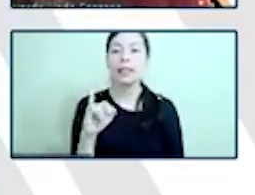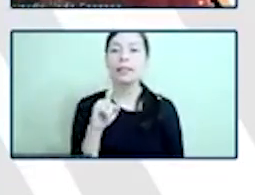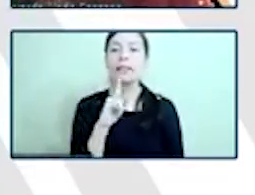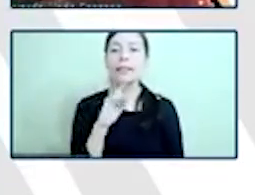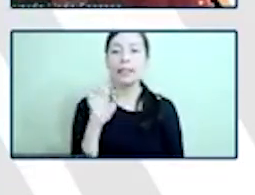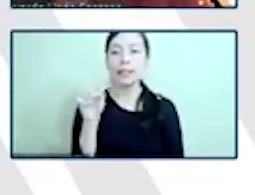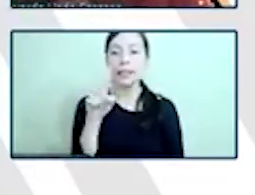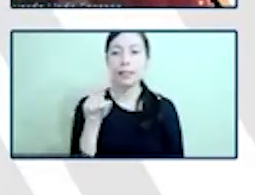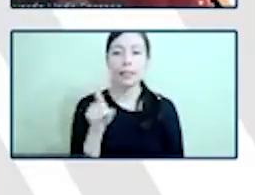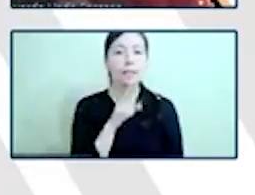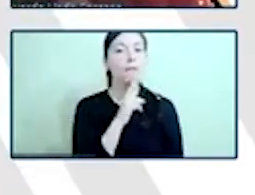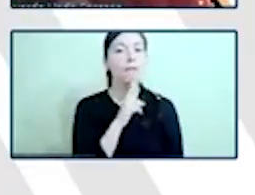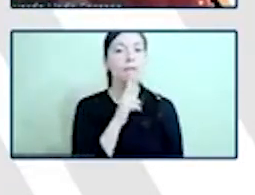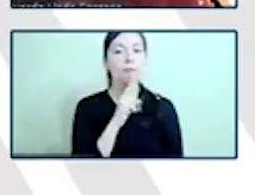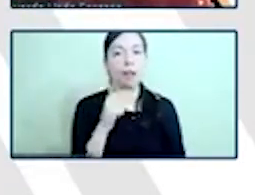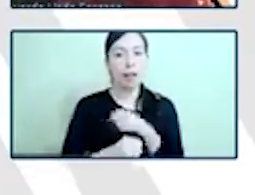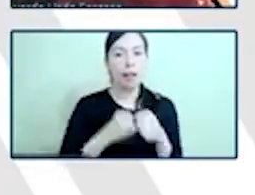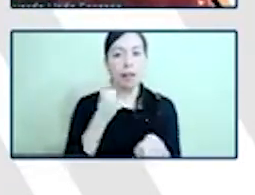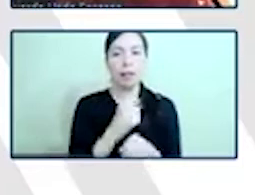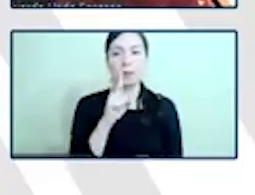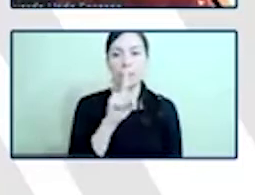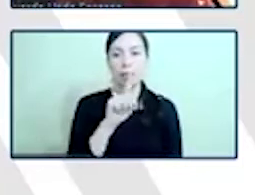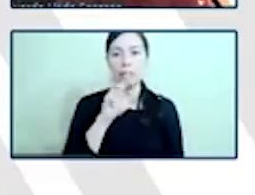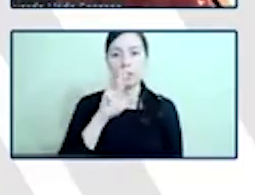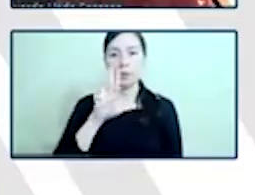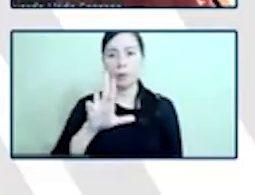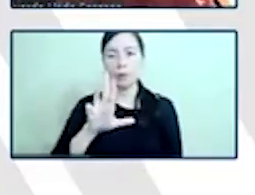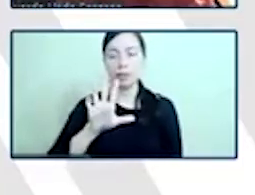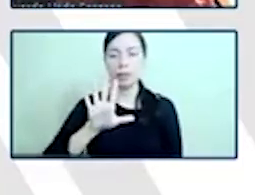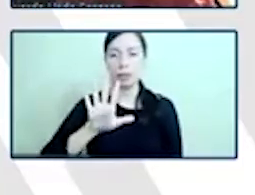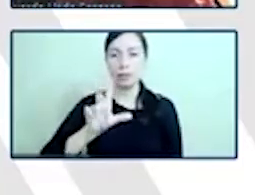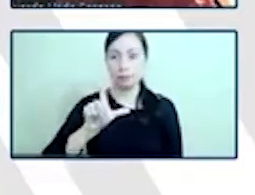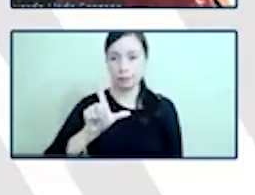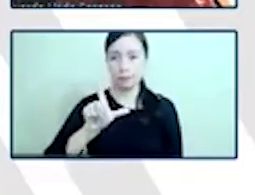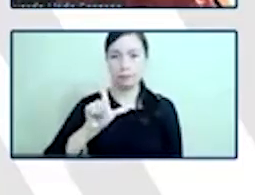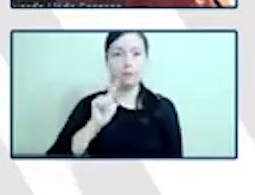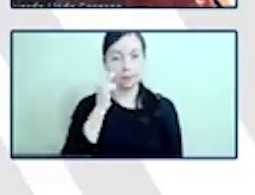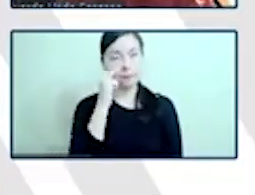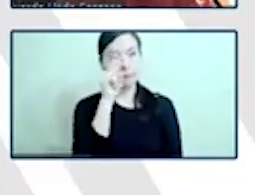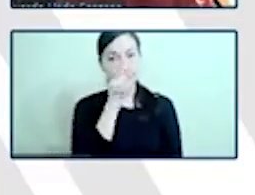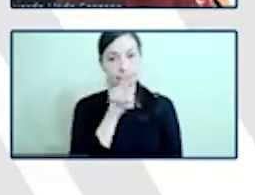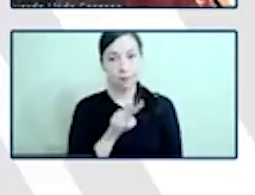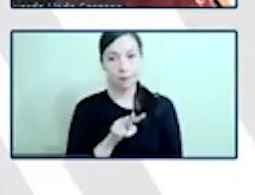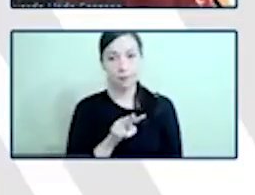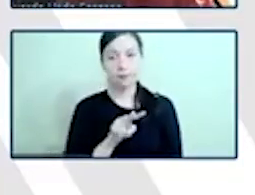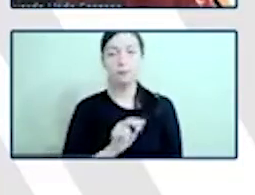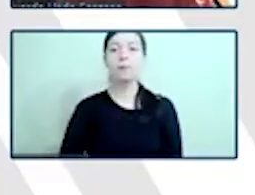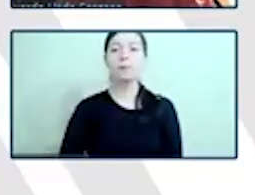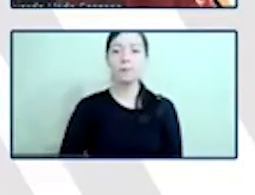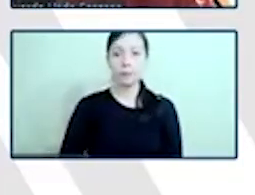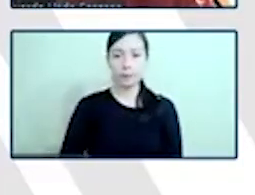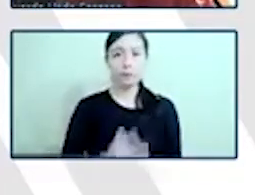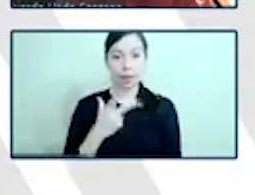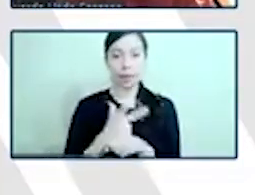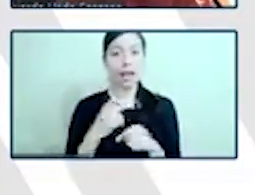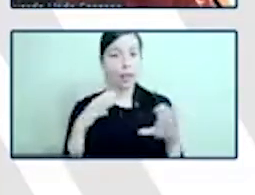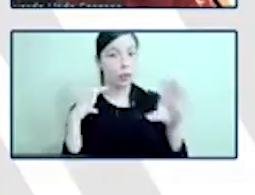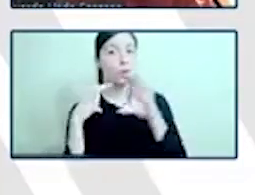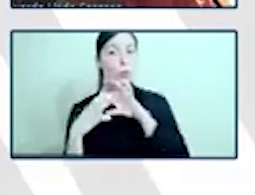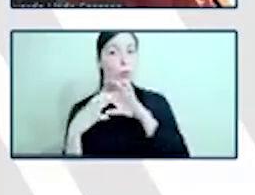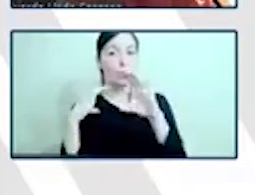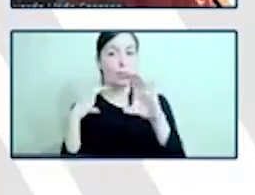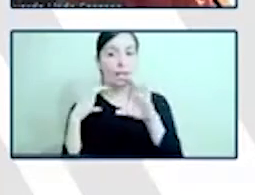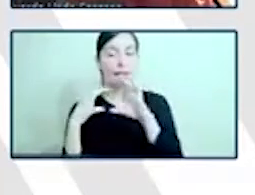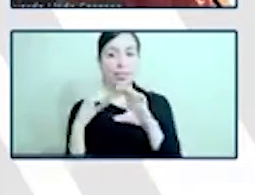soviéticos todavía en el año 1957, y podemos ver que acá efectivamente hay comunicaciones enviadas a